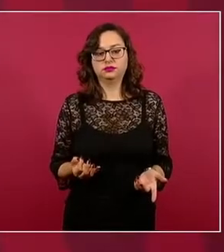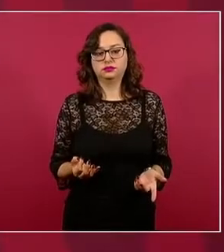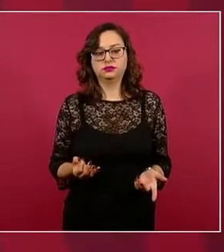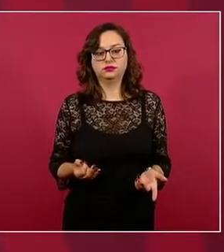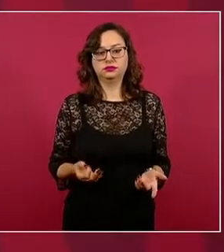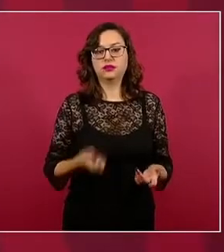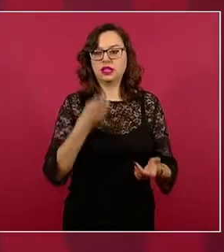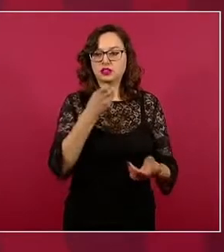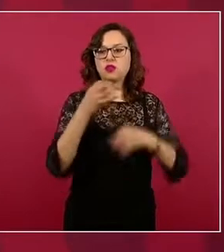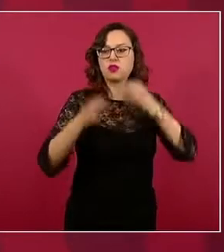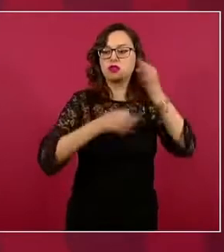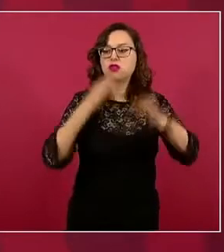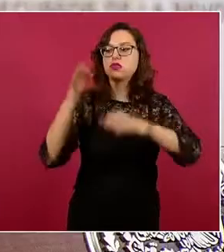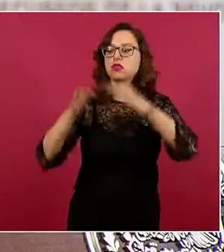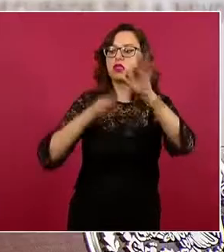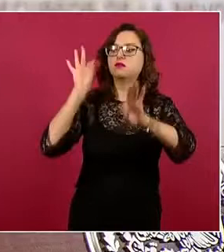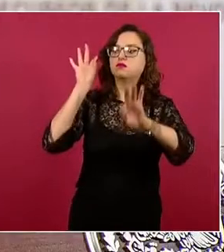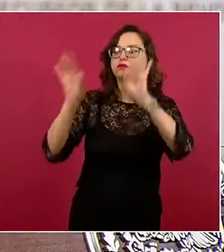Entonces,